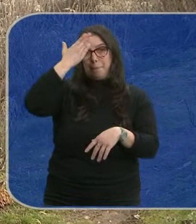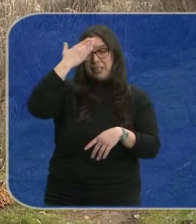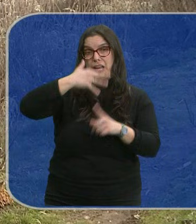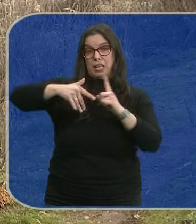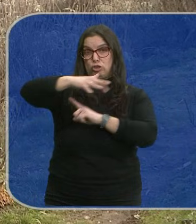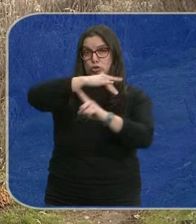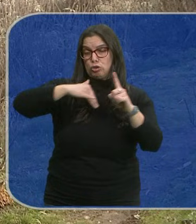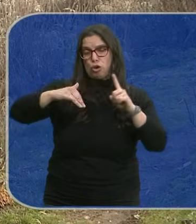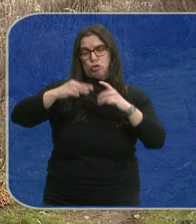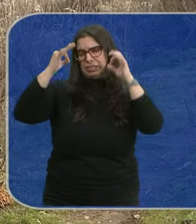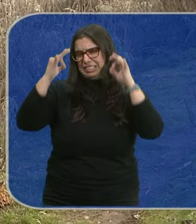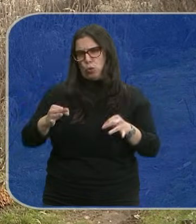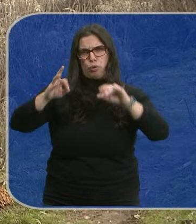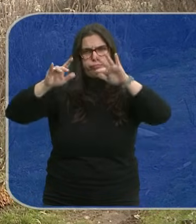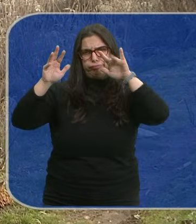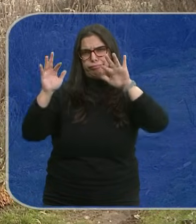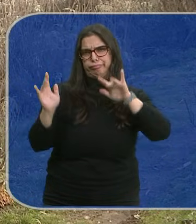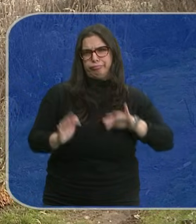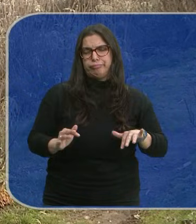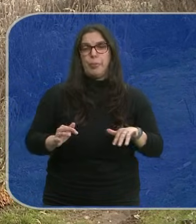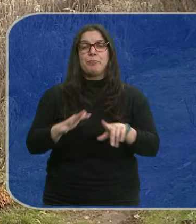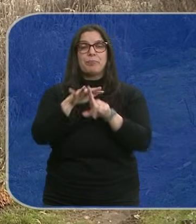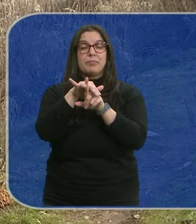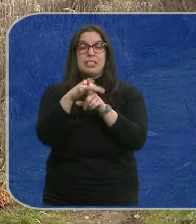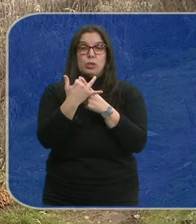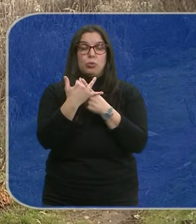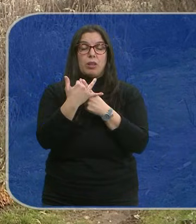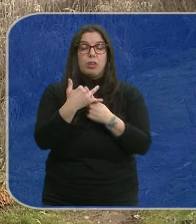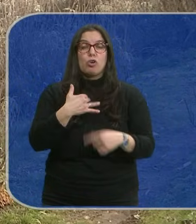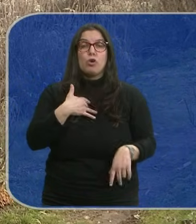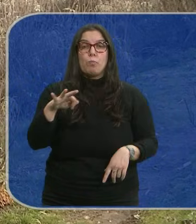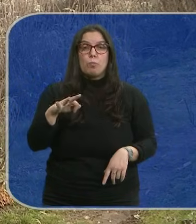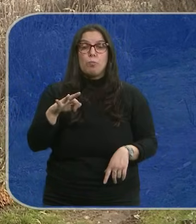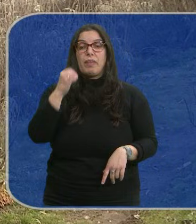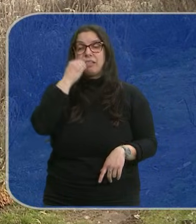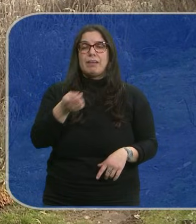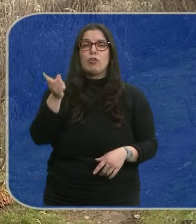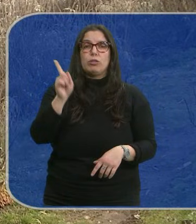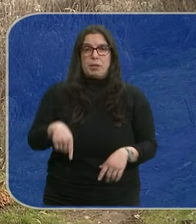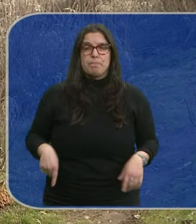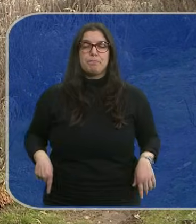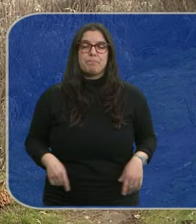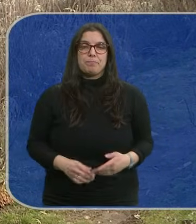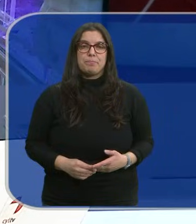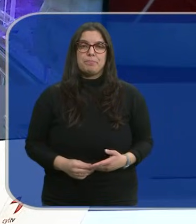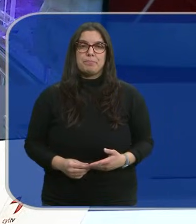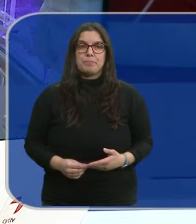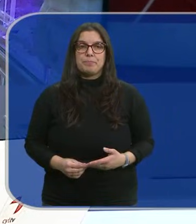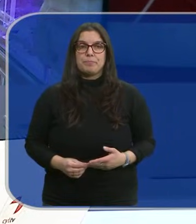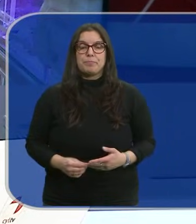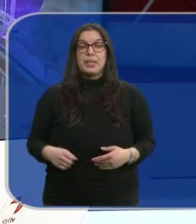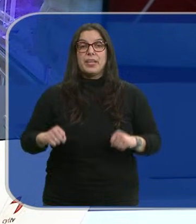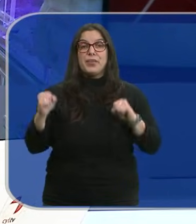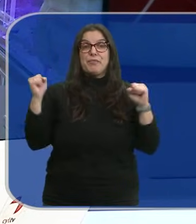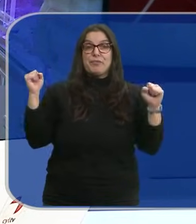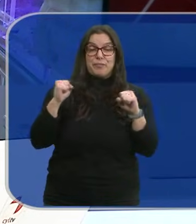y su entorno está prácticamente garantizada, una situación que podría repetirse el sábado. El